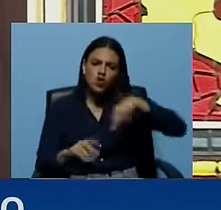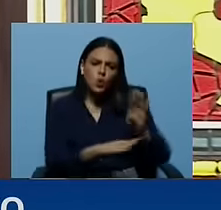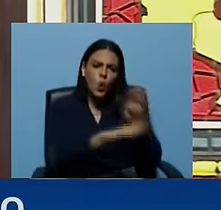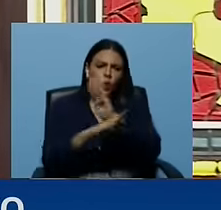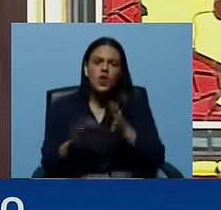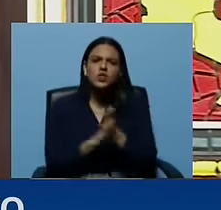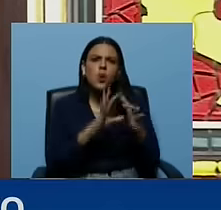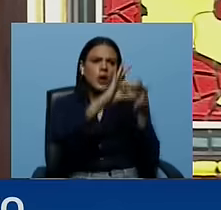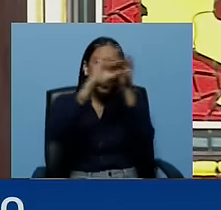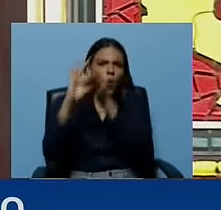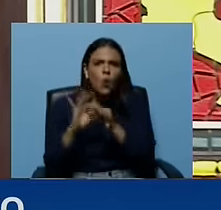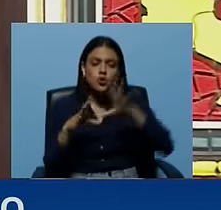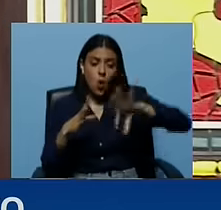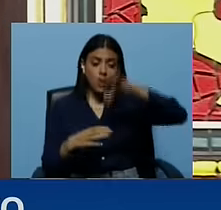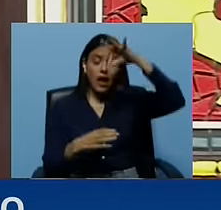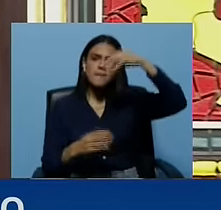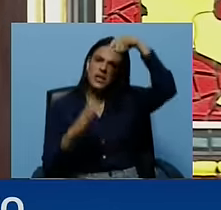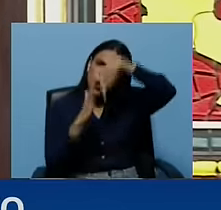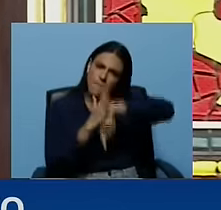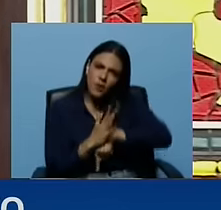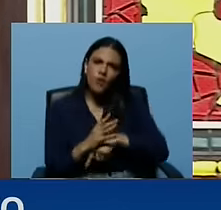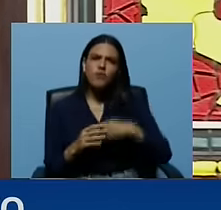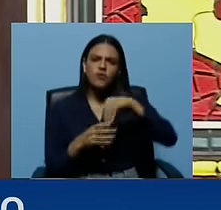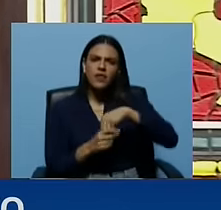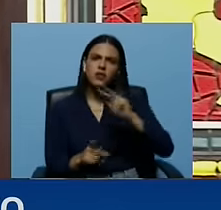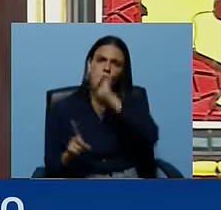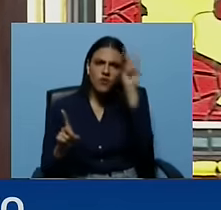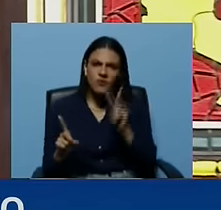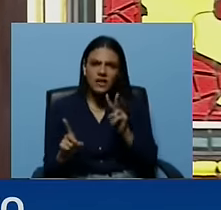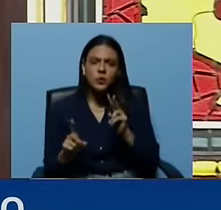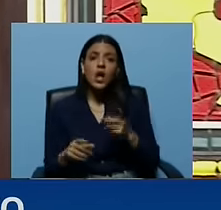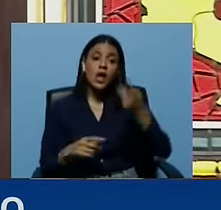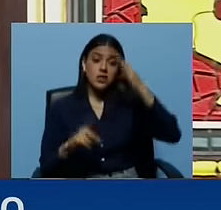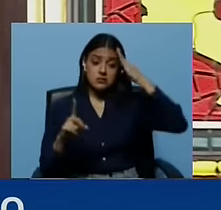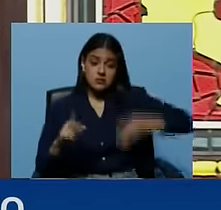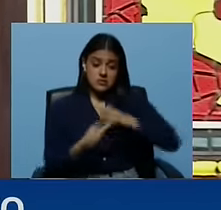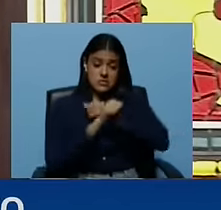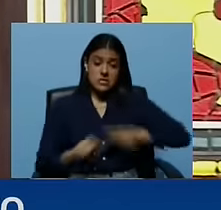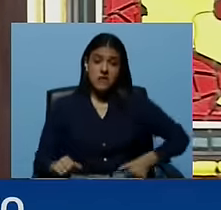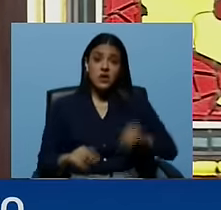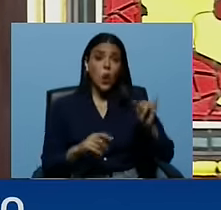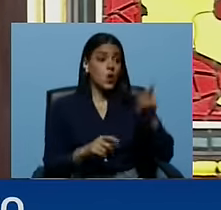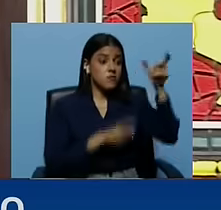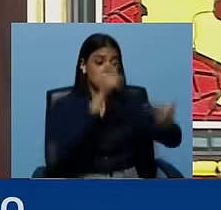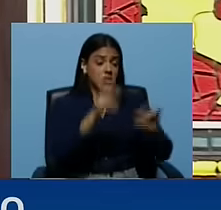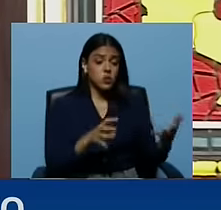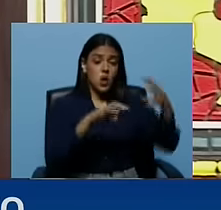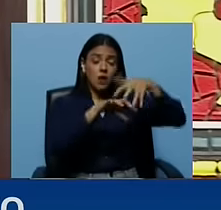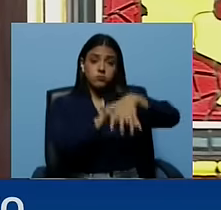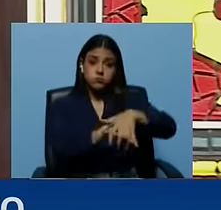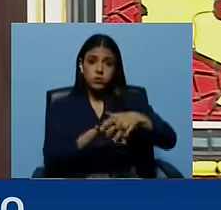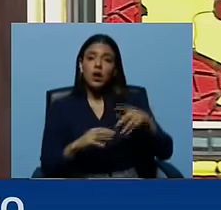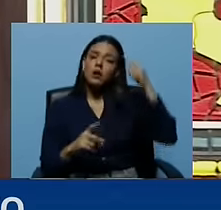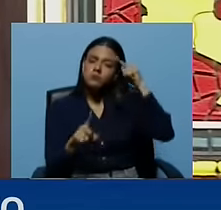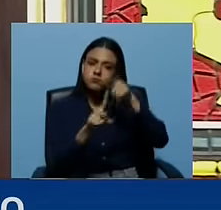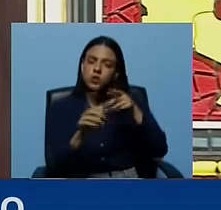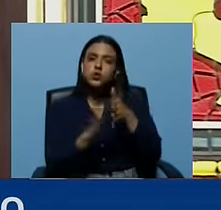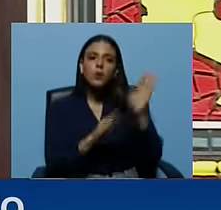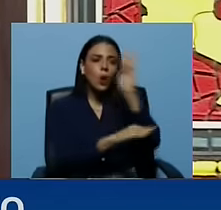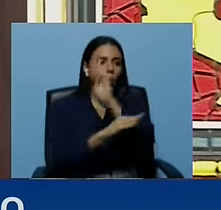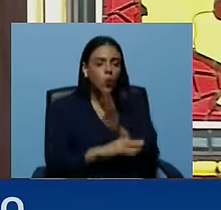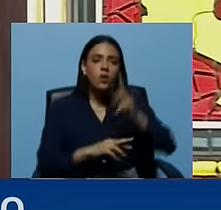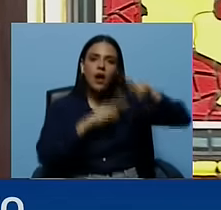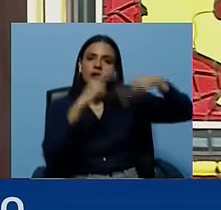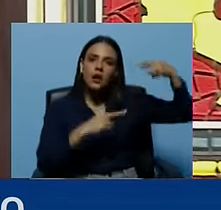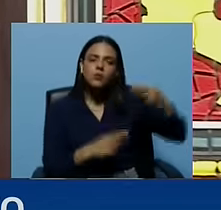unión espiritual profunda, cívico-militar, policial, para la revolución, más